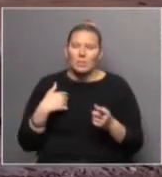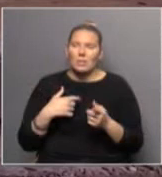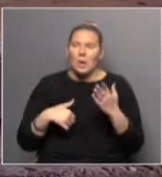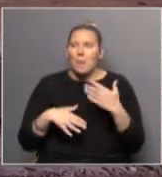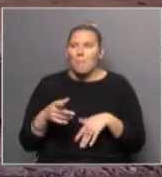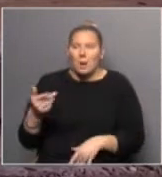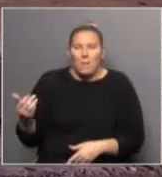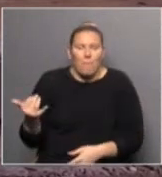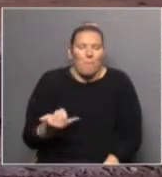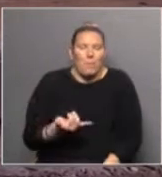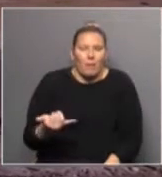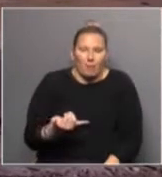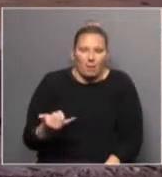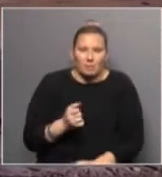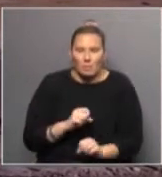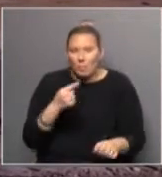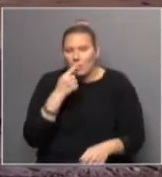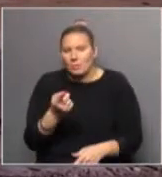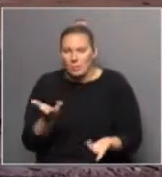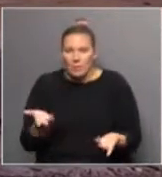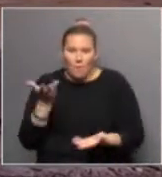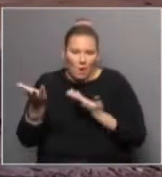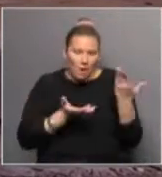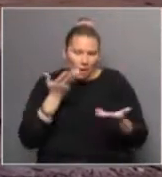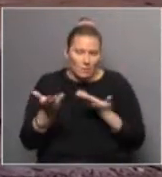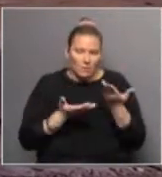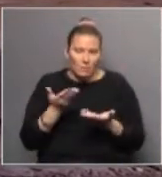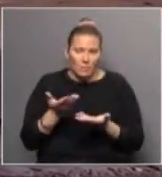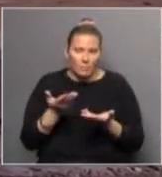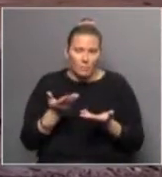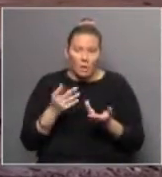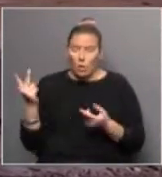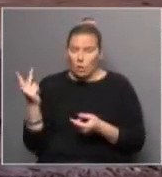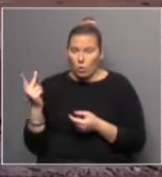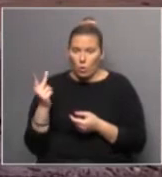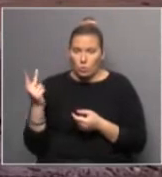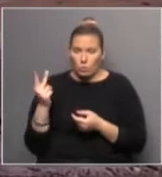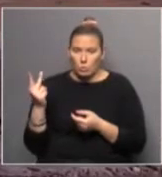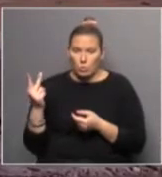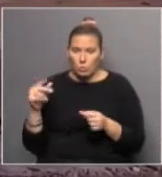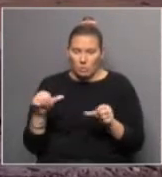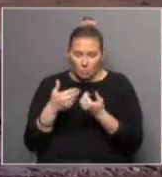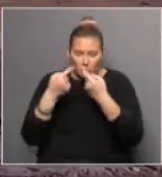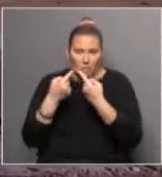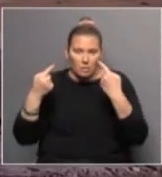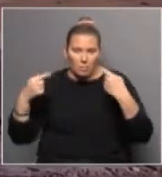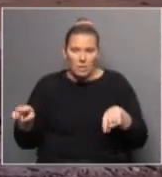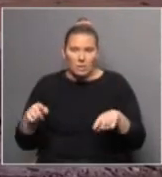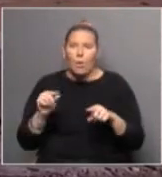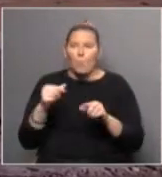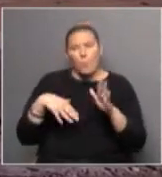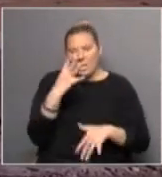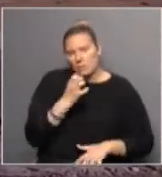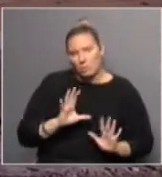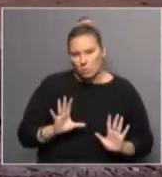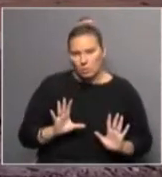solemnes que se pueden decir en una canción. Tanto Carlos como yo, aparte, cuando hacemos cosas por separado, nos ponemos un poco más, más